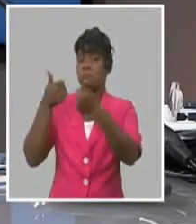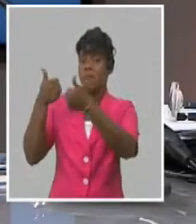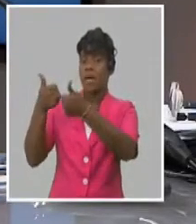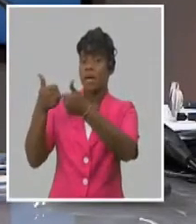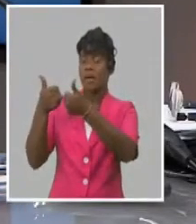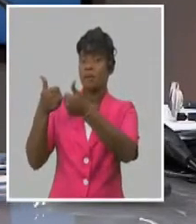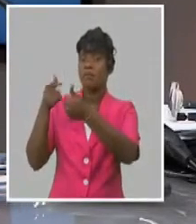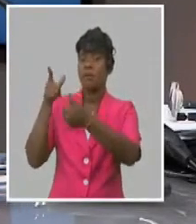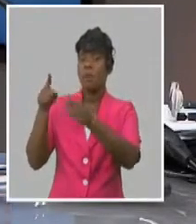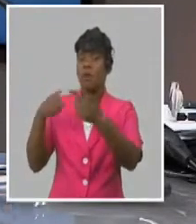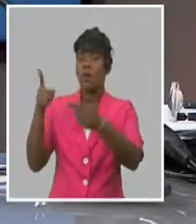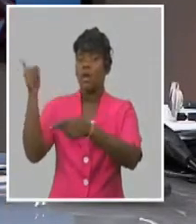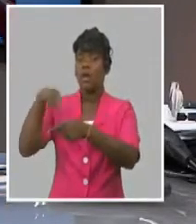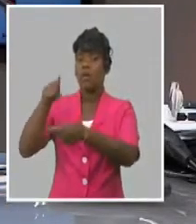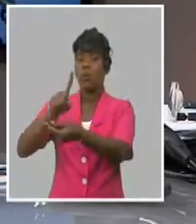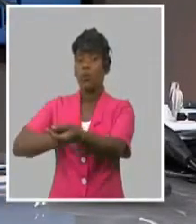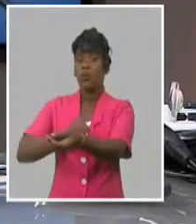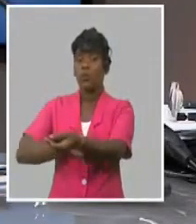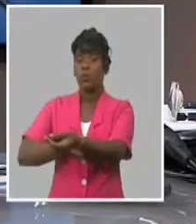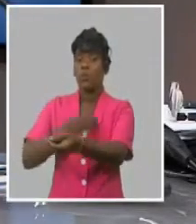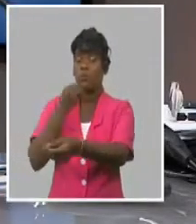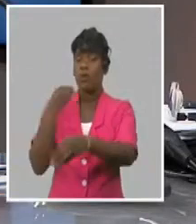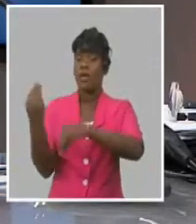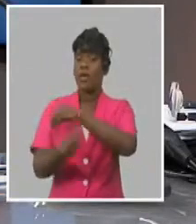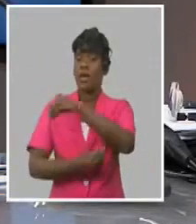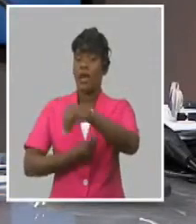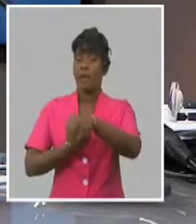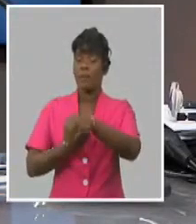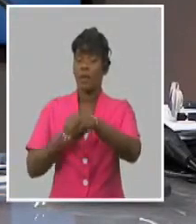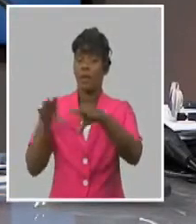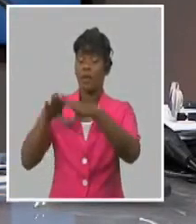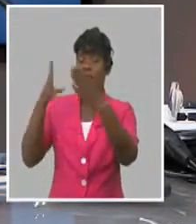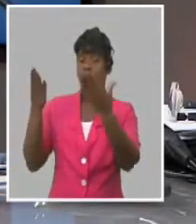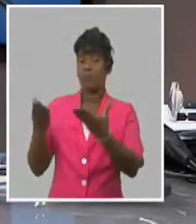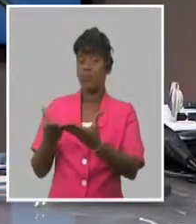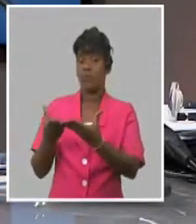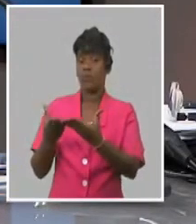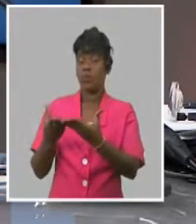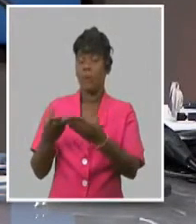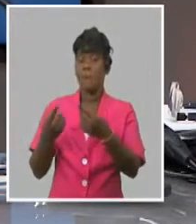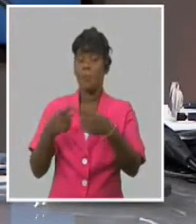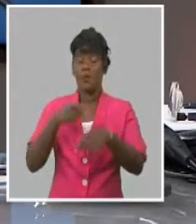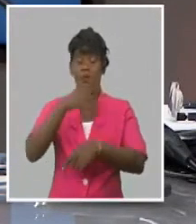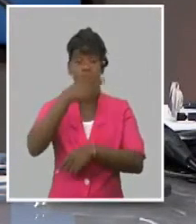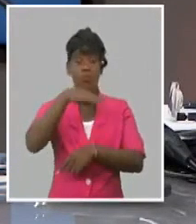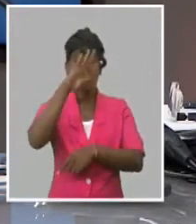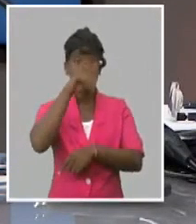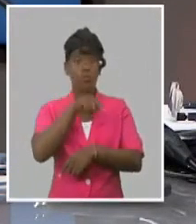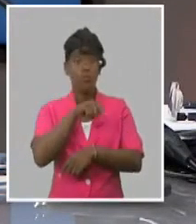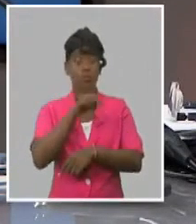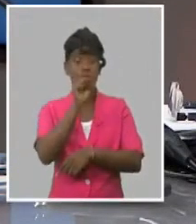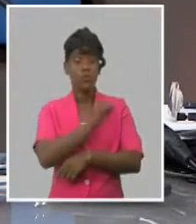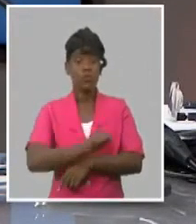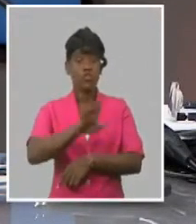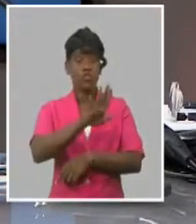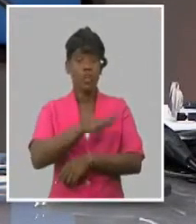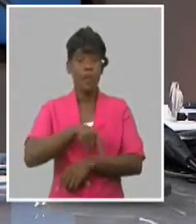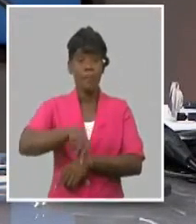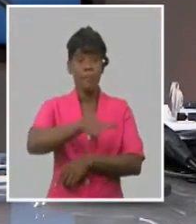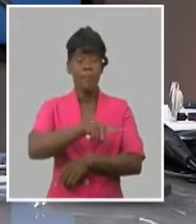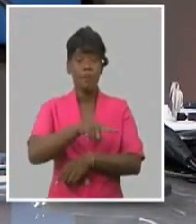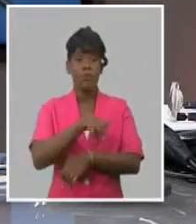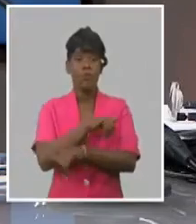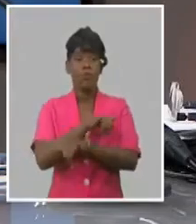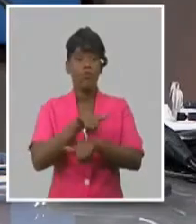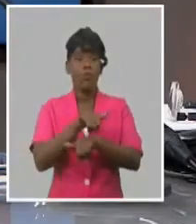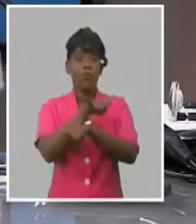incluso está acostumbrada a que se haga. Lo que pasa es que la sociedad cubana ha sido una sociedad muy equitativa, y